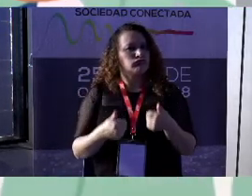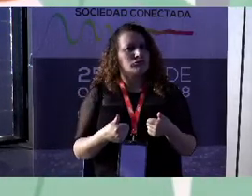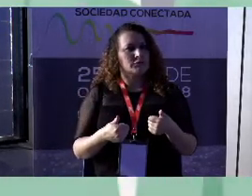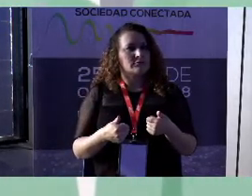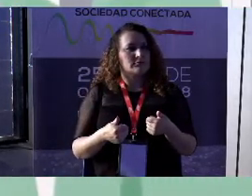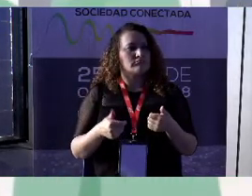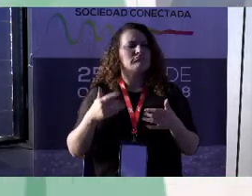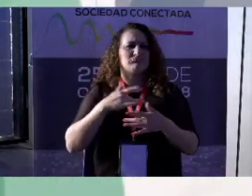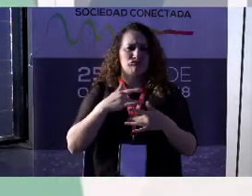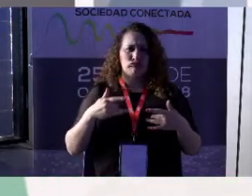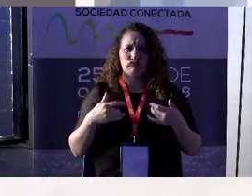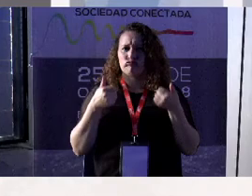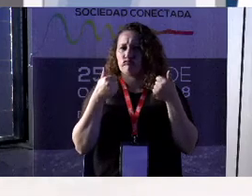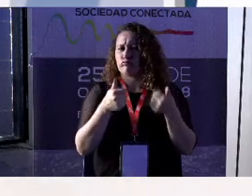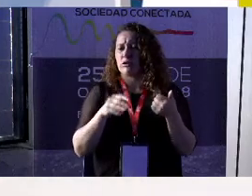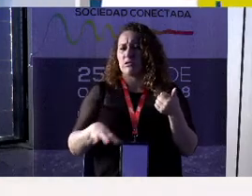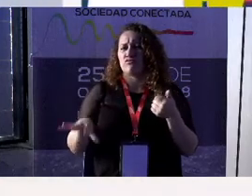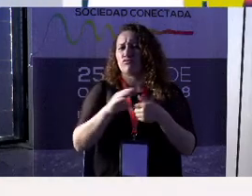todas las edades